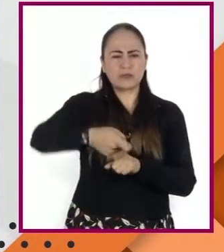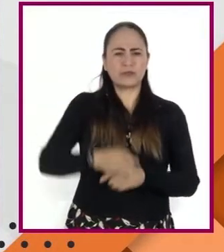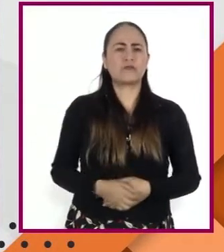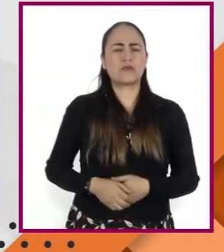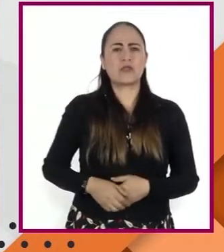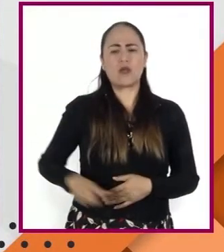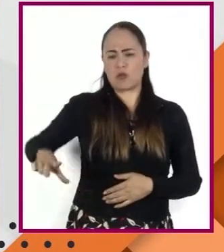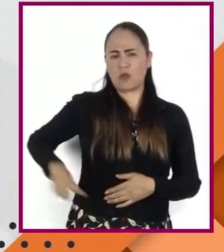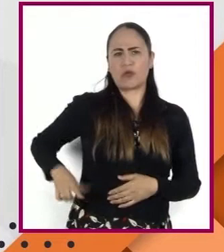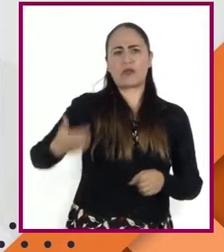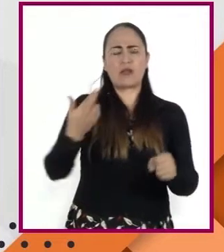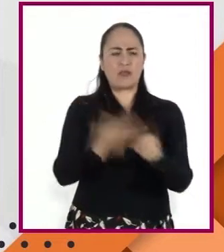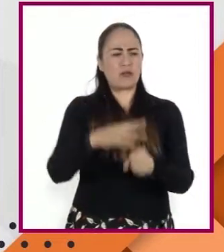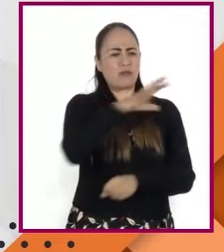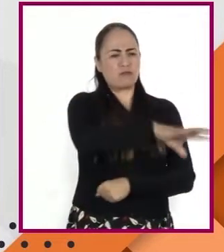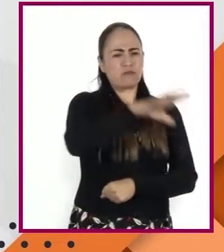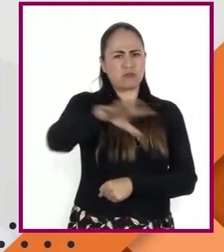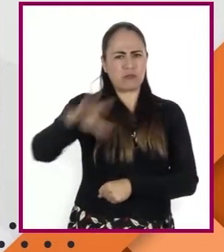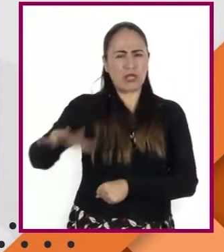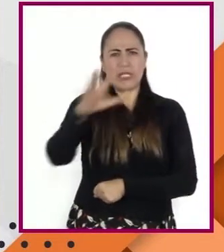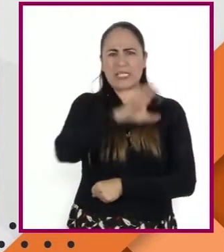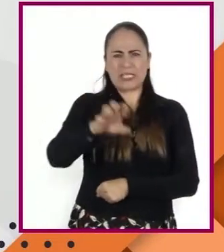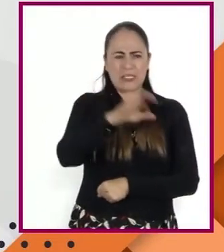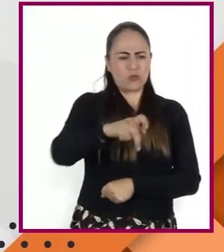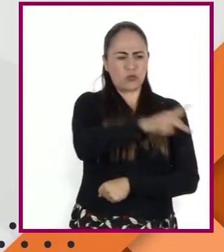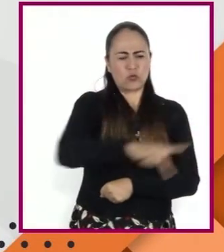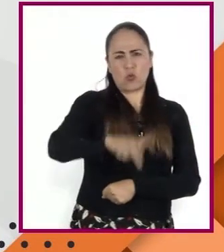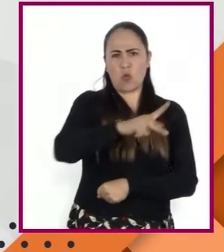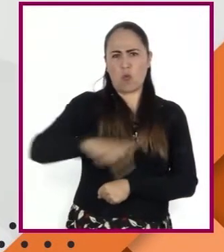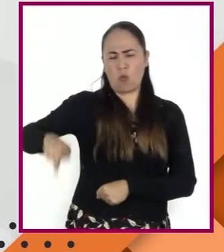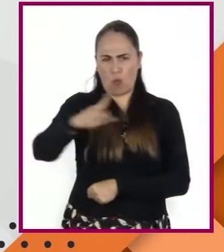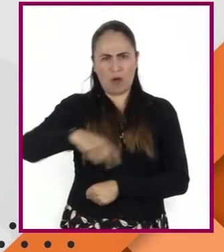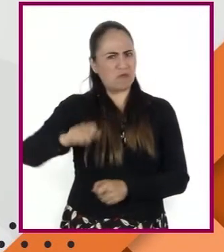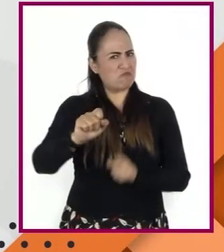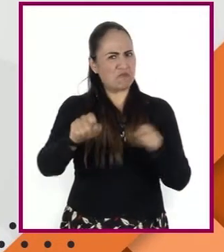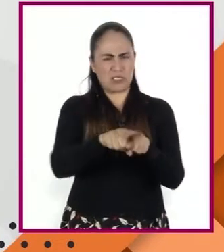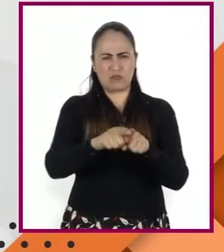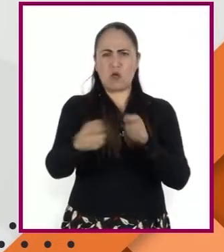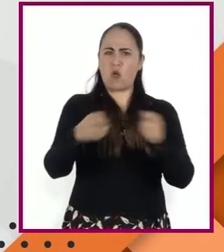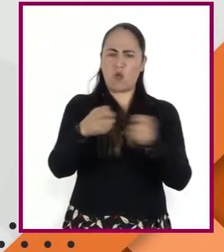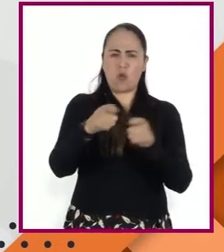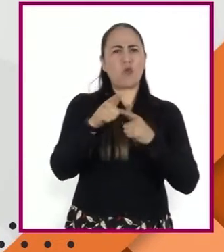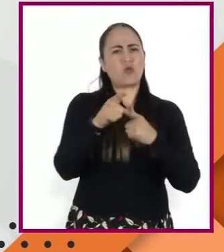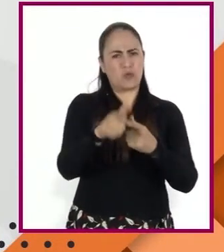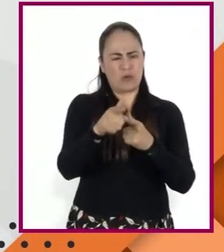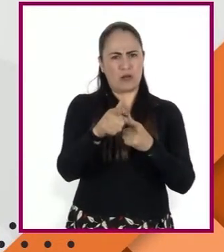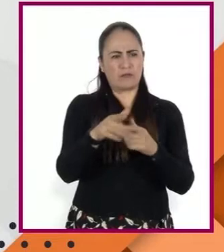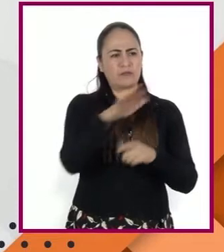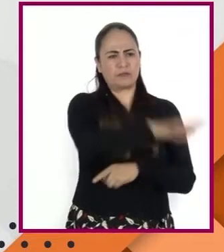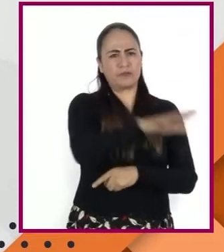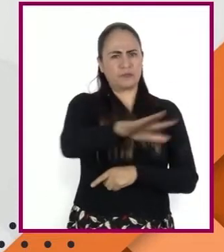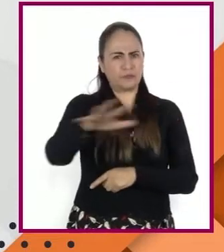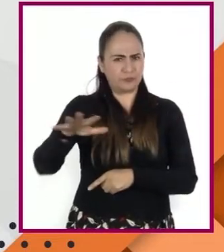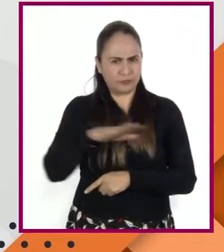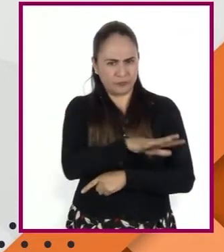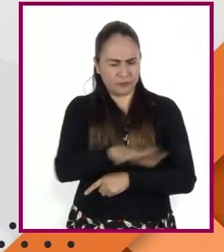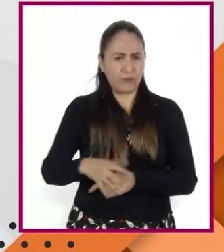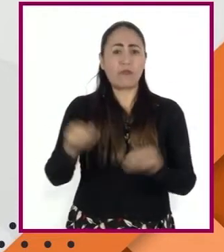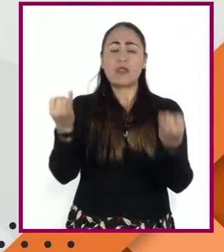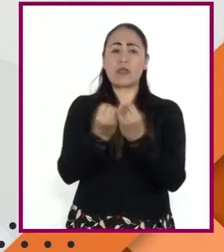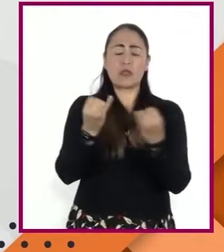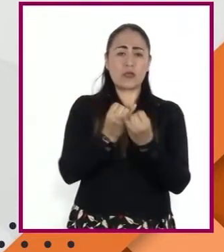número de burócratas era muy reducido y no contaba con la fuerza pública. Por eso, la corona optó por continuar con